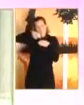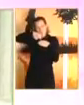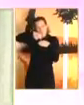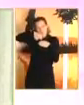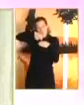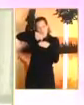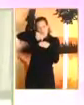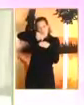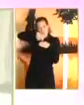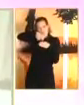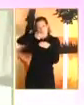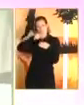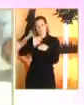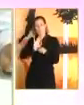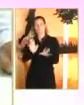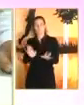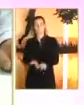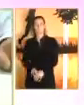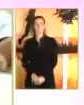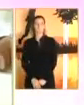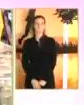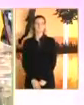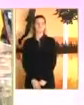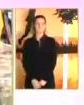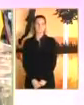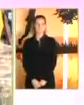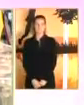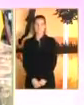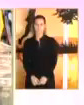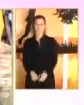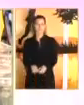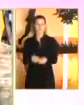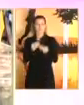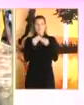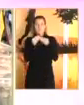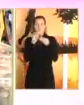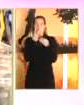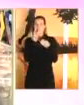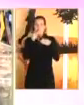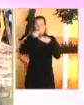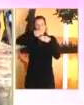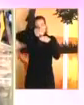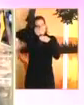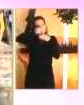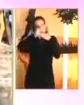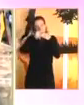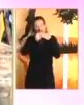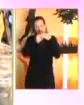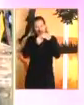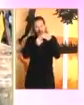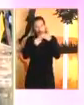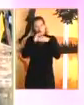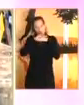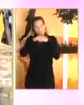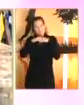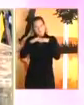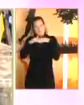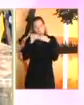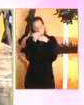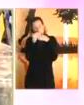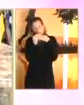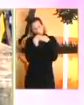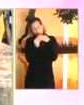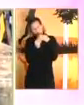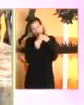Este no. Lo vamos echando poco a poco, que vaya resbalando por la superficie del vaso. Muy bien, muy bien, muy bien.